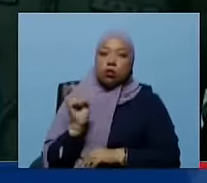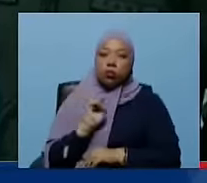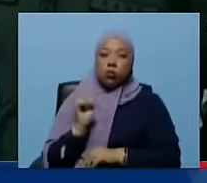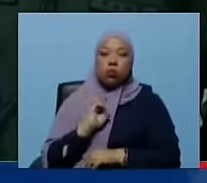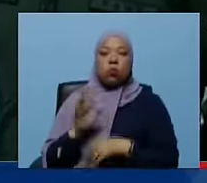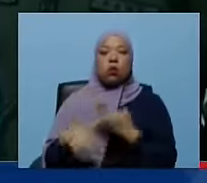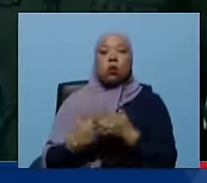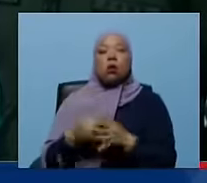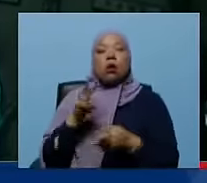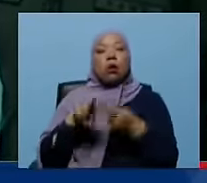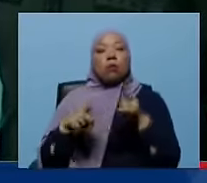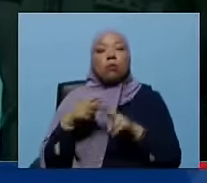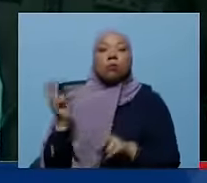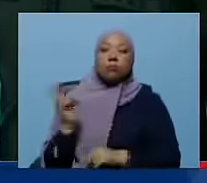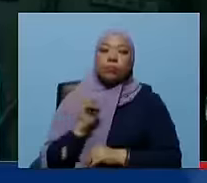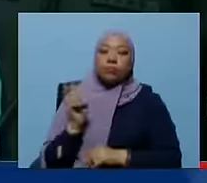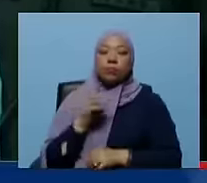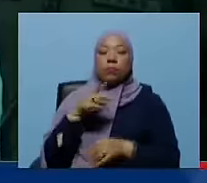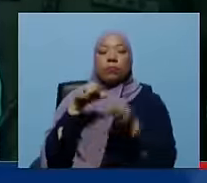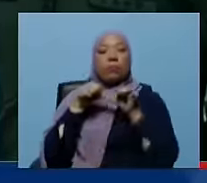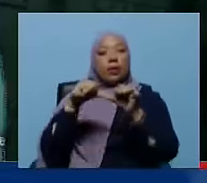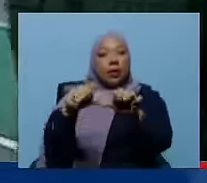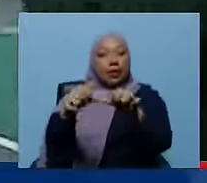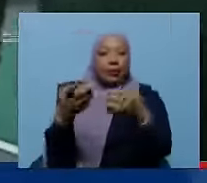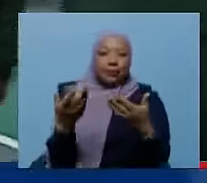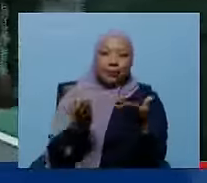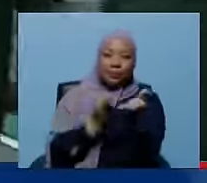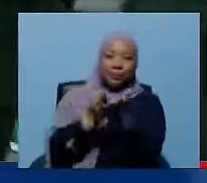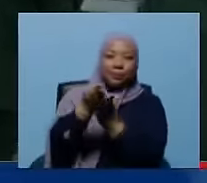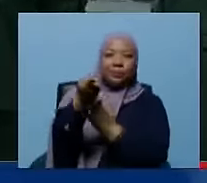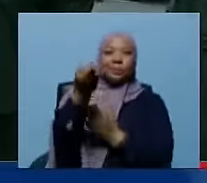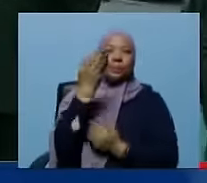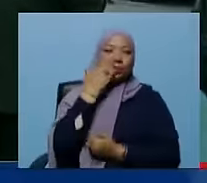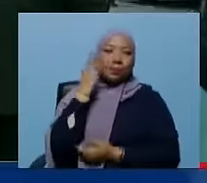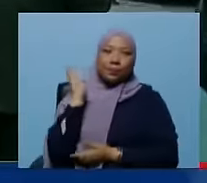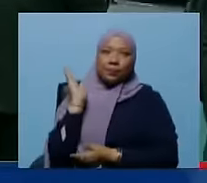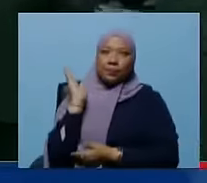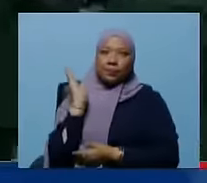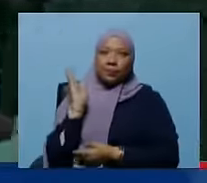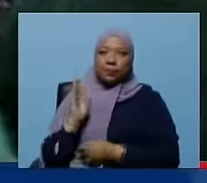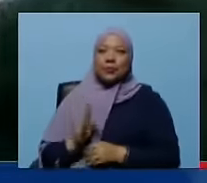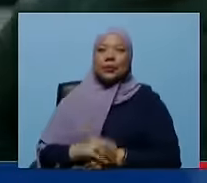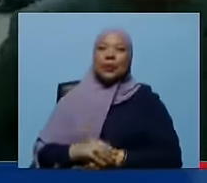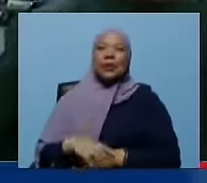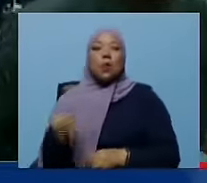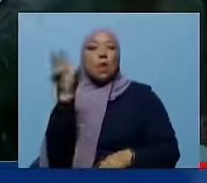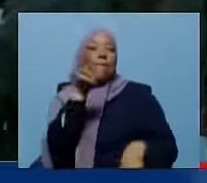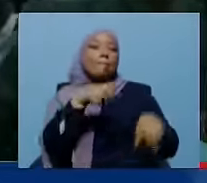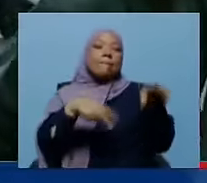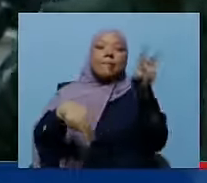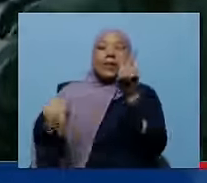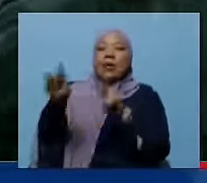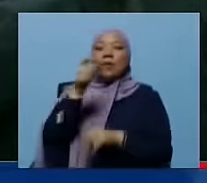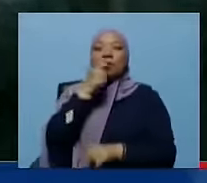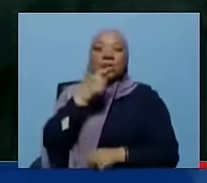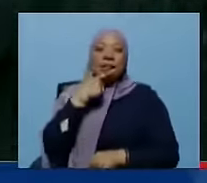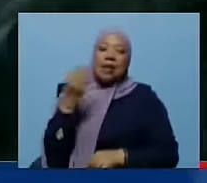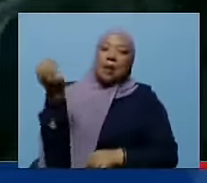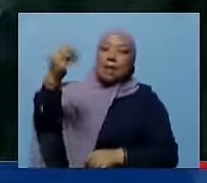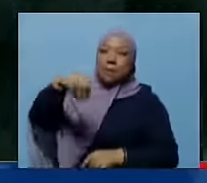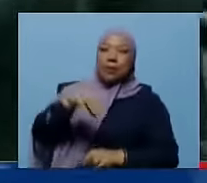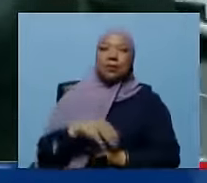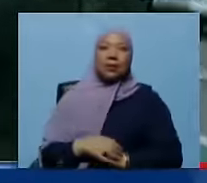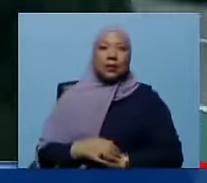para que la paz en Venezuela sea perpetua. Ajá, seguimos, avanzamos. Bueno, vamos